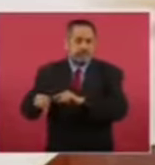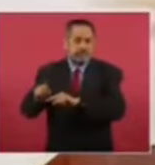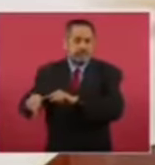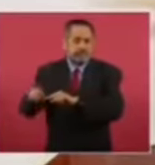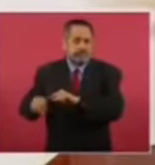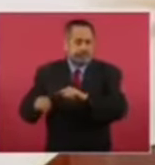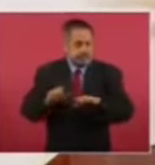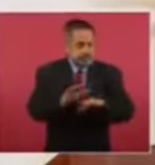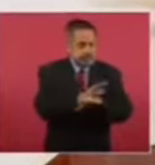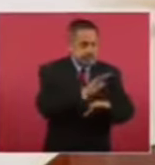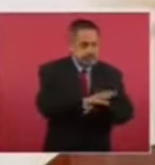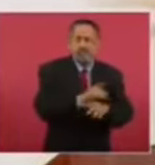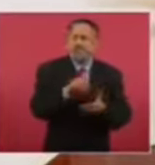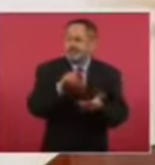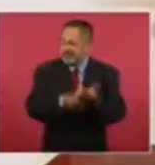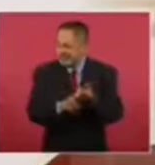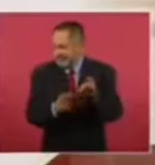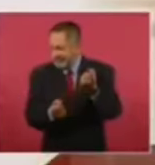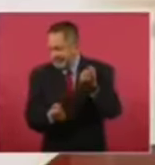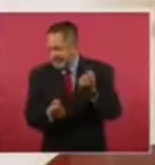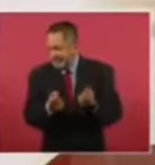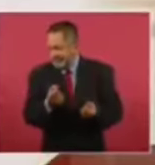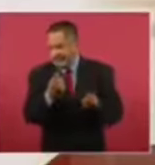Y todavía hay